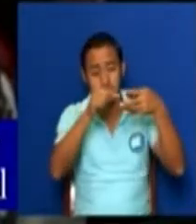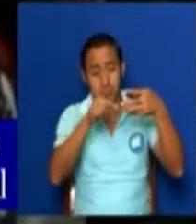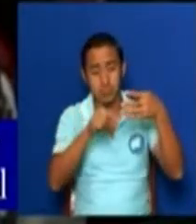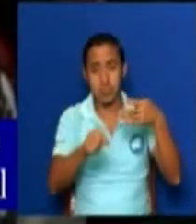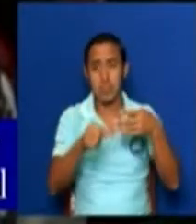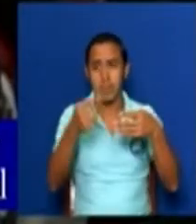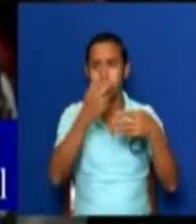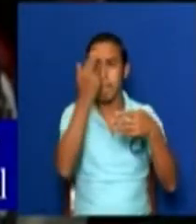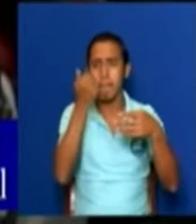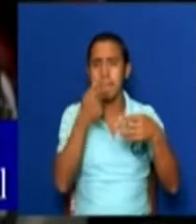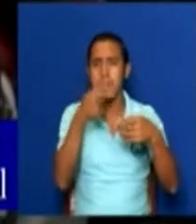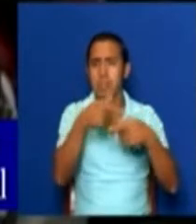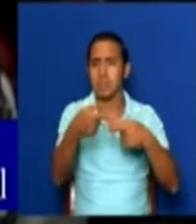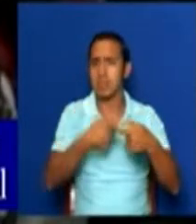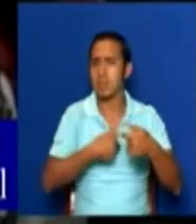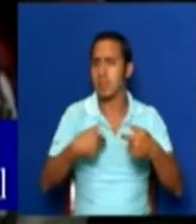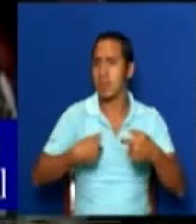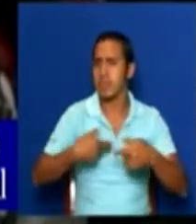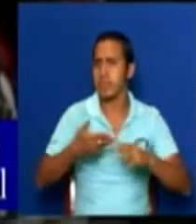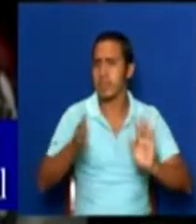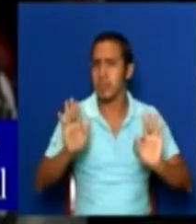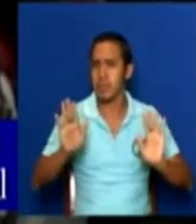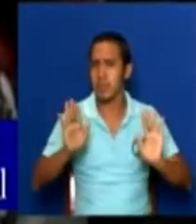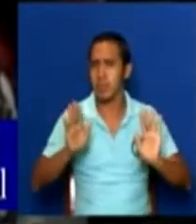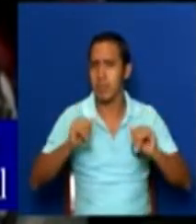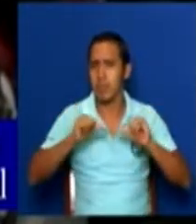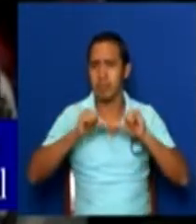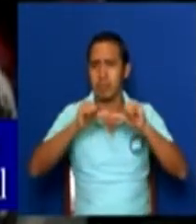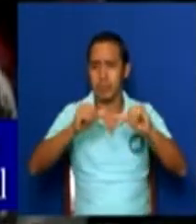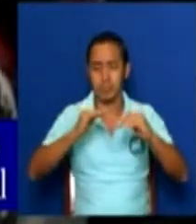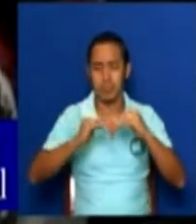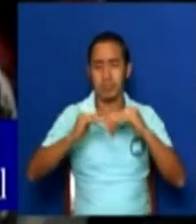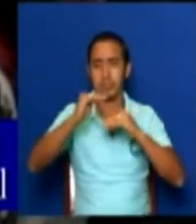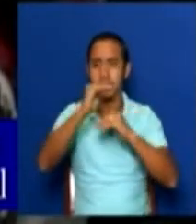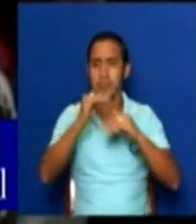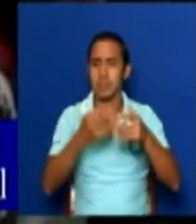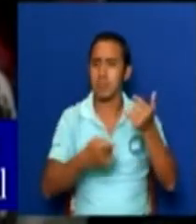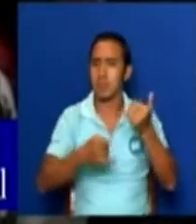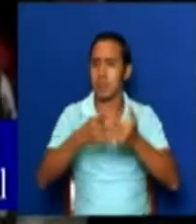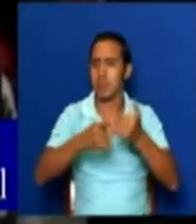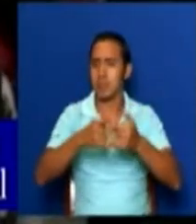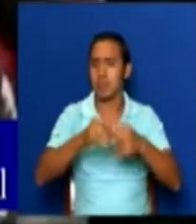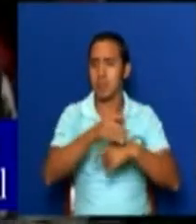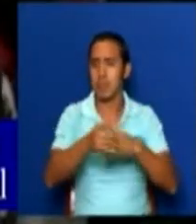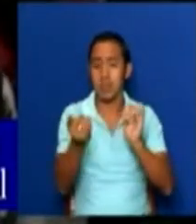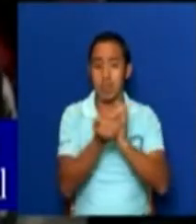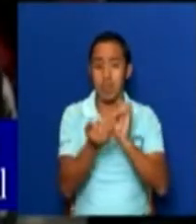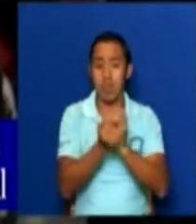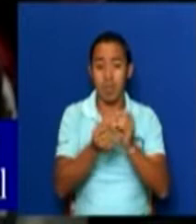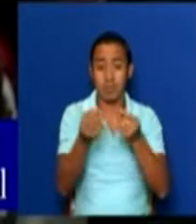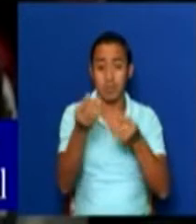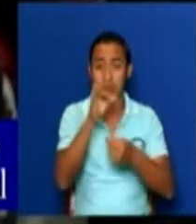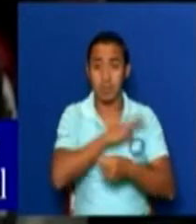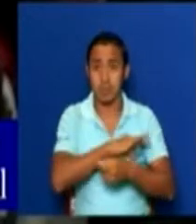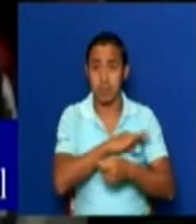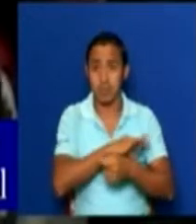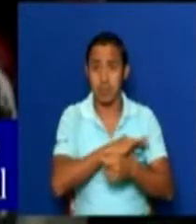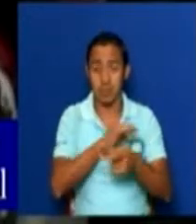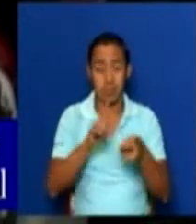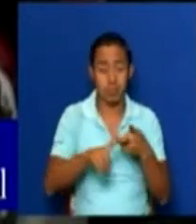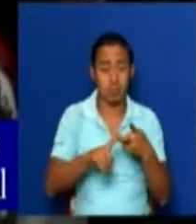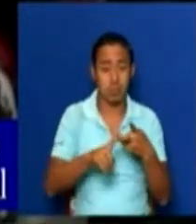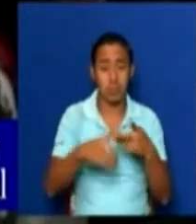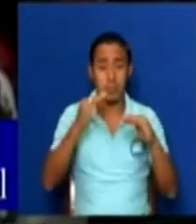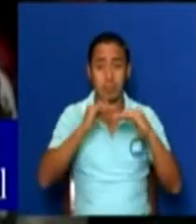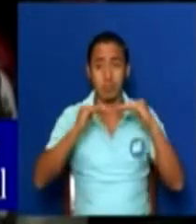el análisis qué tanto estamos avanzando en la igualdad y en la equidad de género, tanto en la remuneración como en